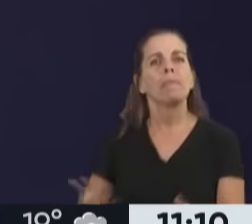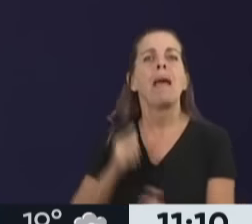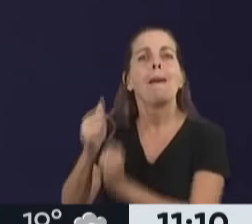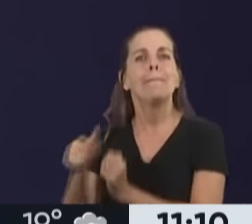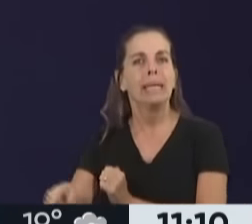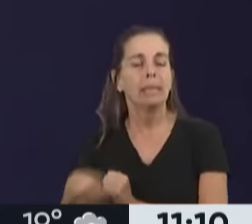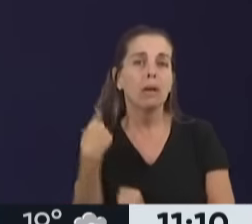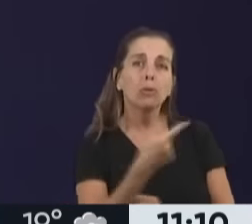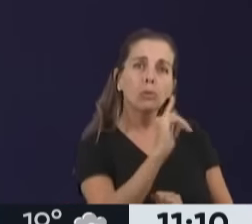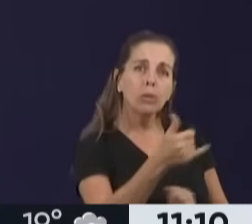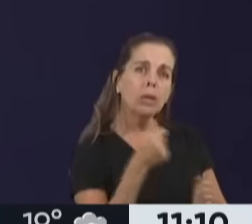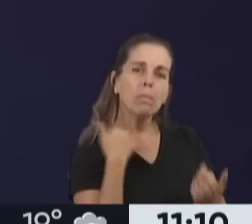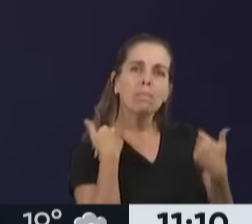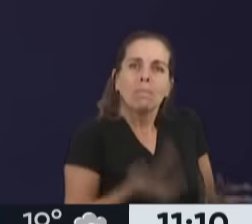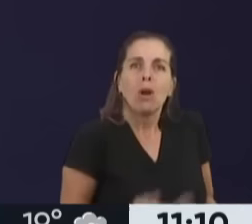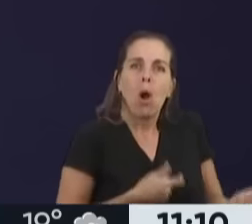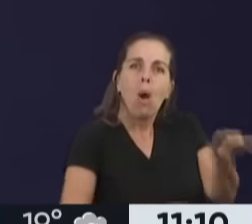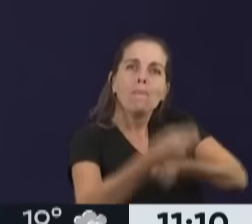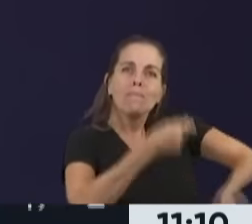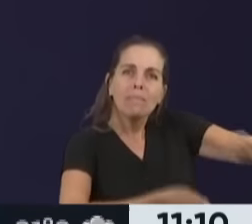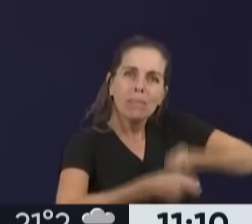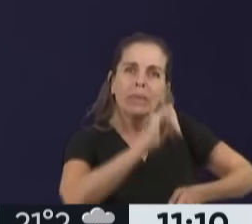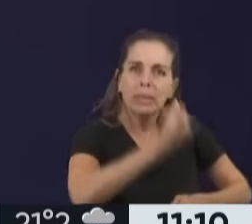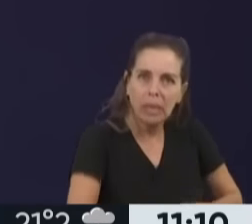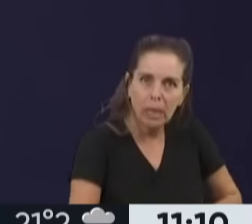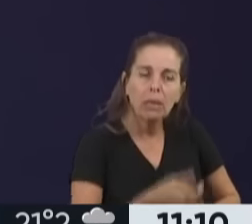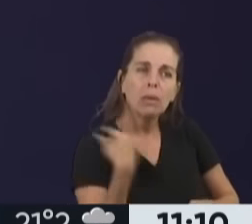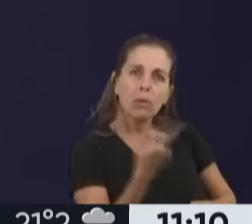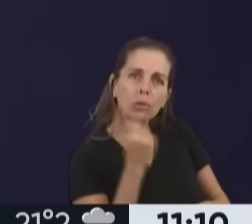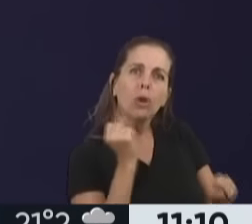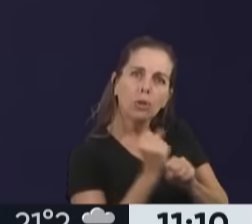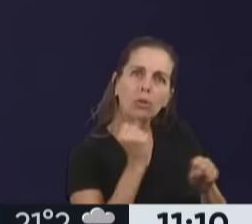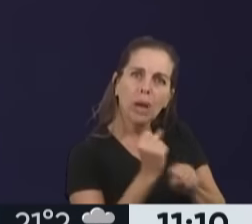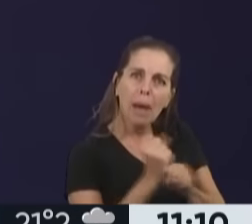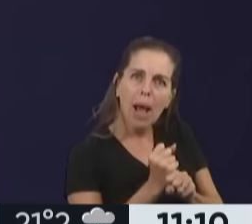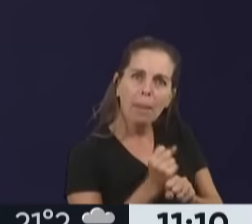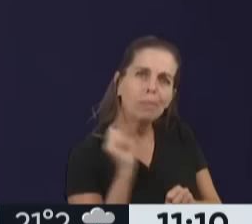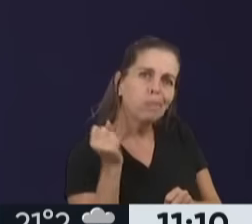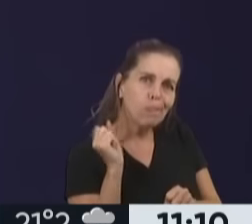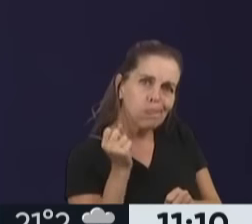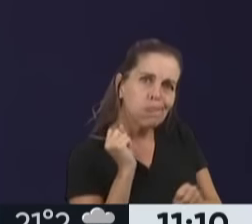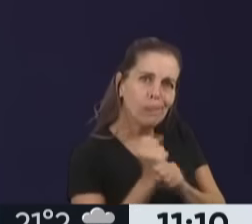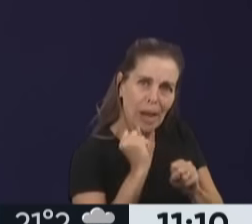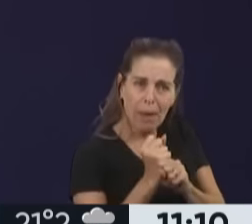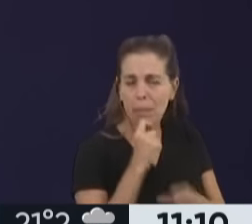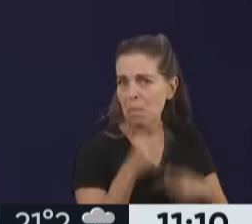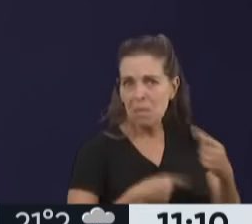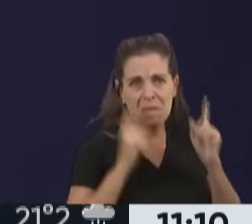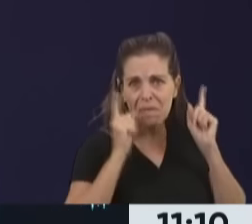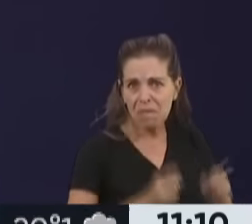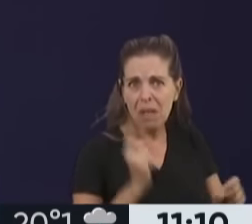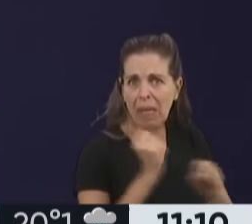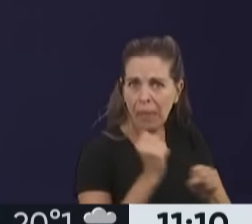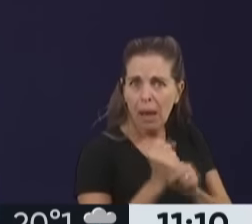mercado y trabajamos y hemos trabajado trabajamos y Seguiremos trabajando por